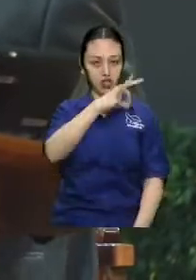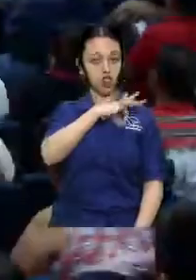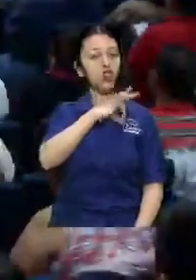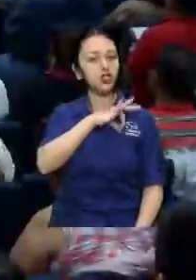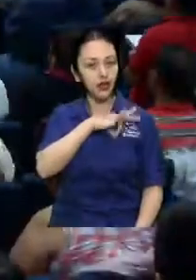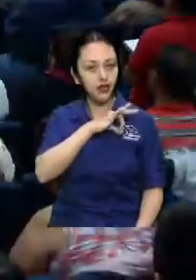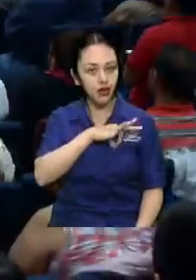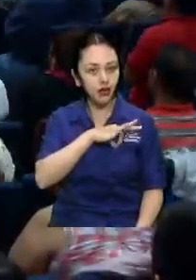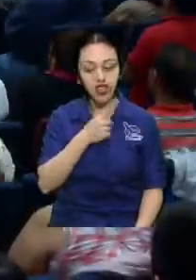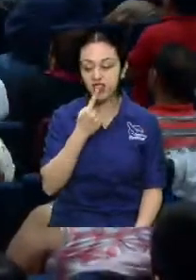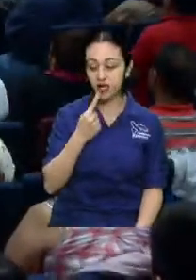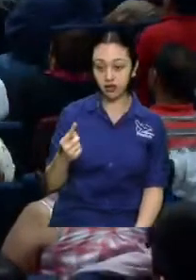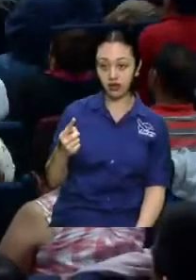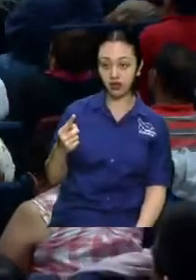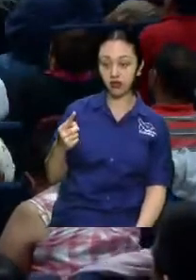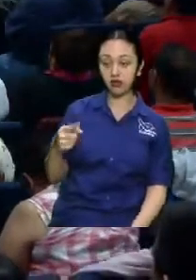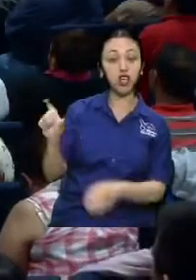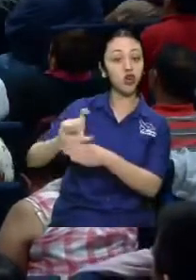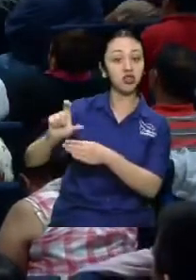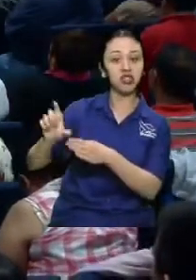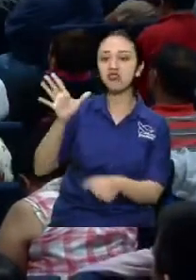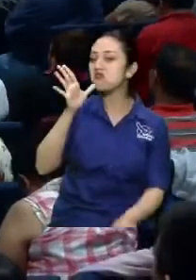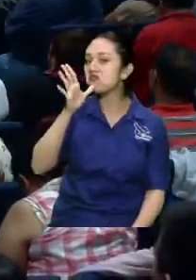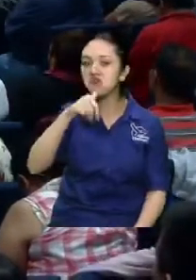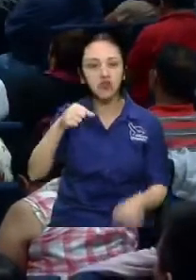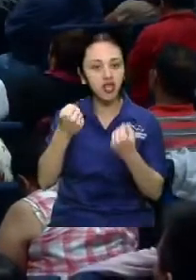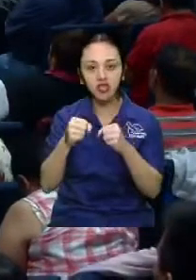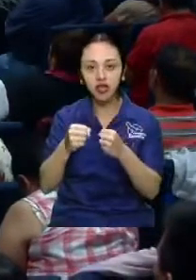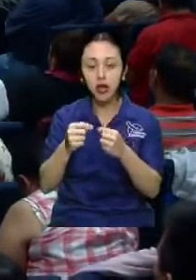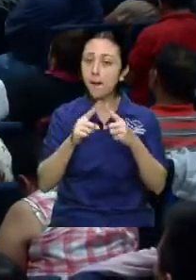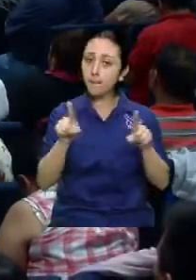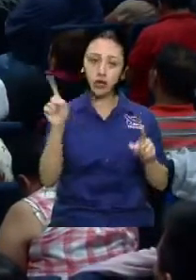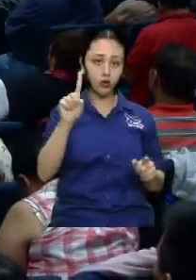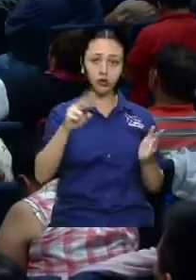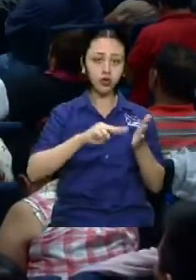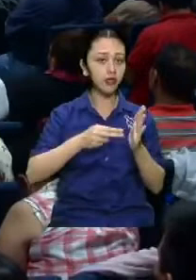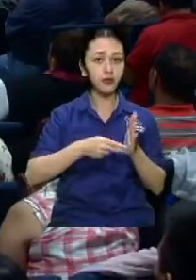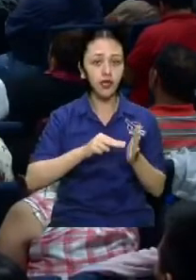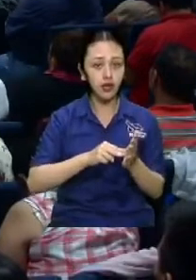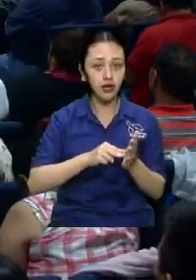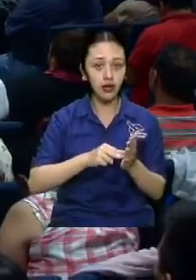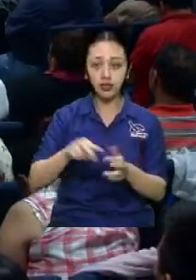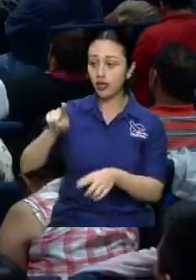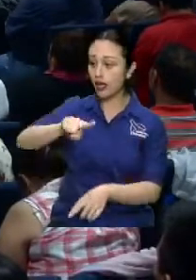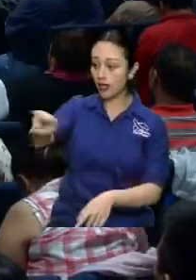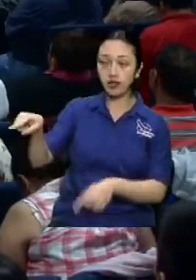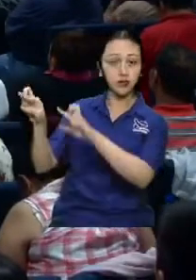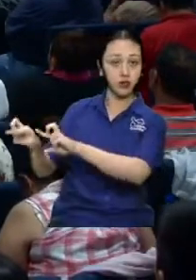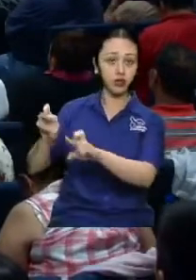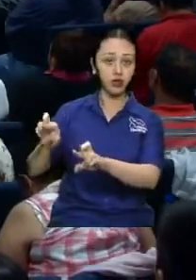no se puede hacer algo, pero el hecho de que él no pueda no quiere decir que no se puede, ¿va?